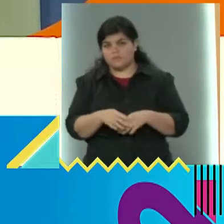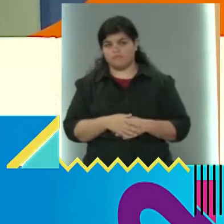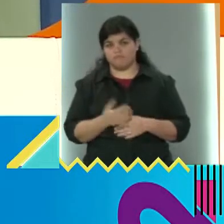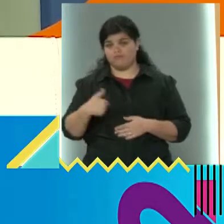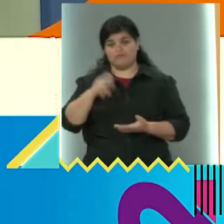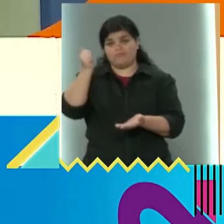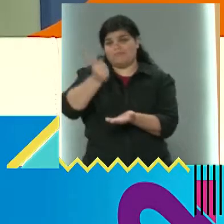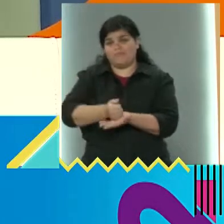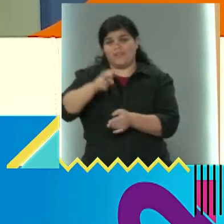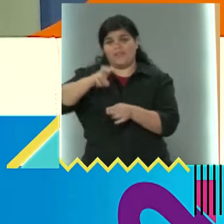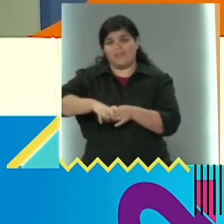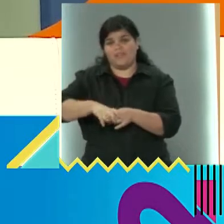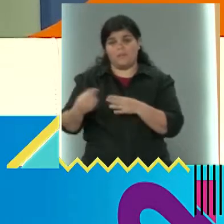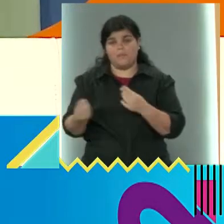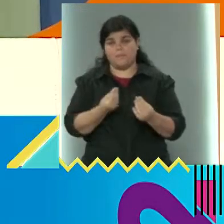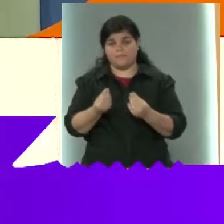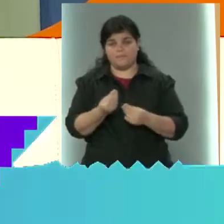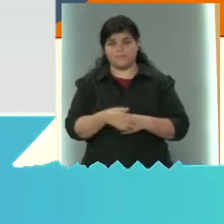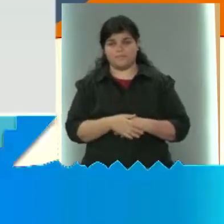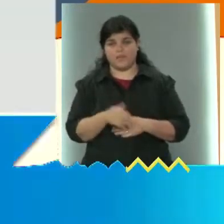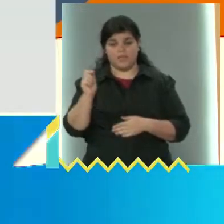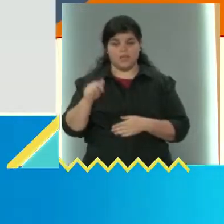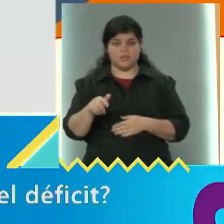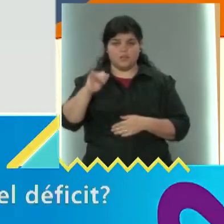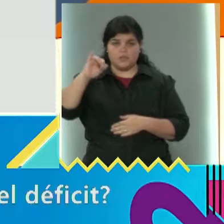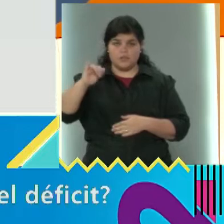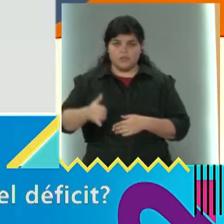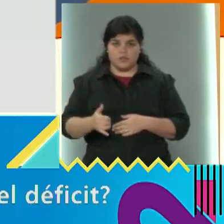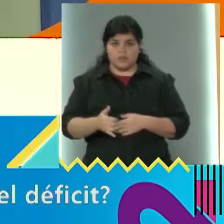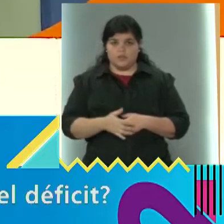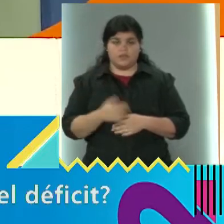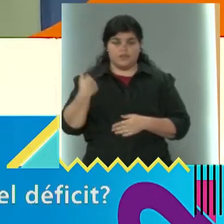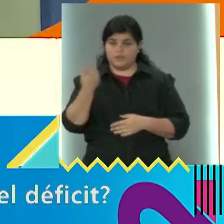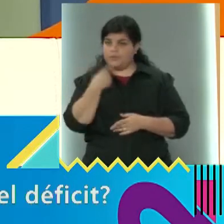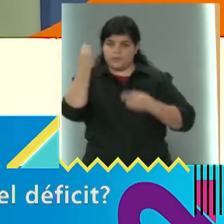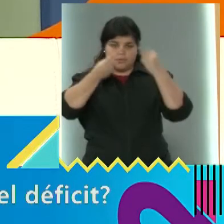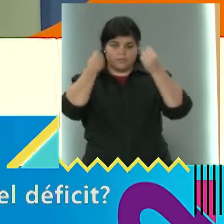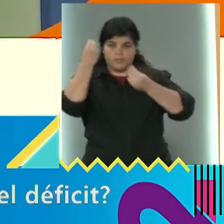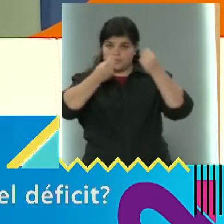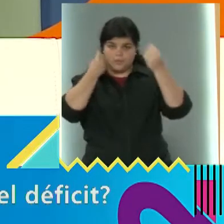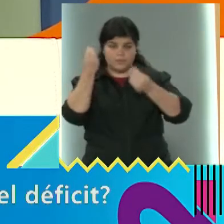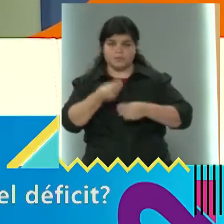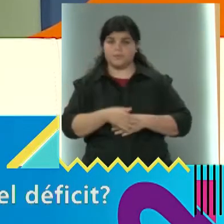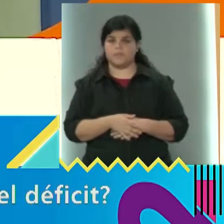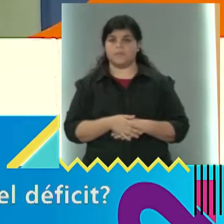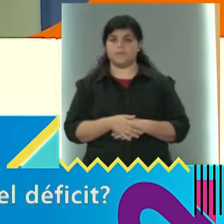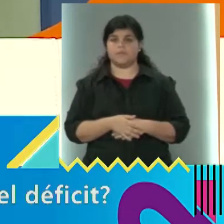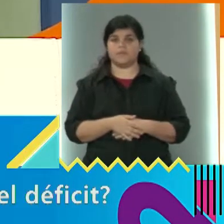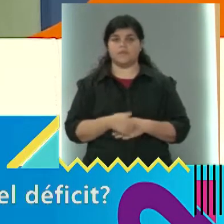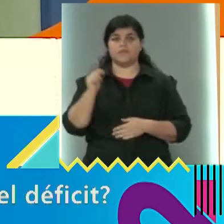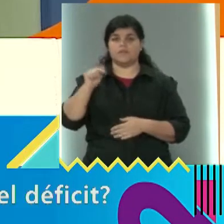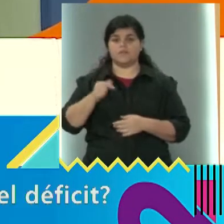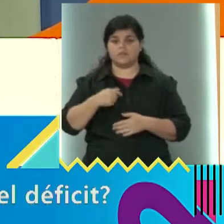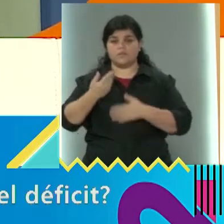acá sentados obviamente, porque es una tarea que nos reúne, nos preocupa y bueno, se va incrementando en la